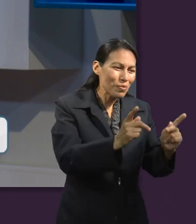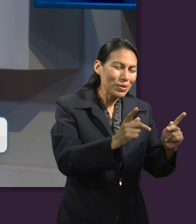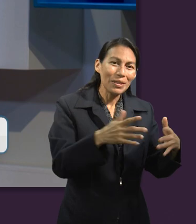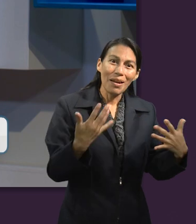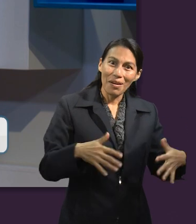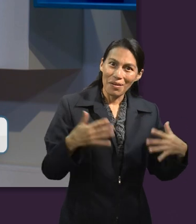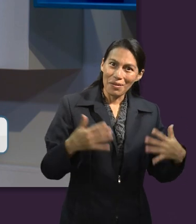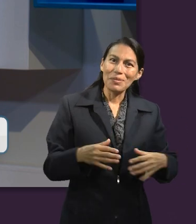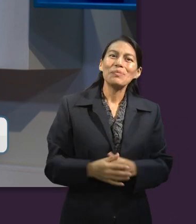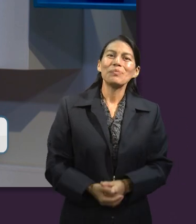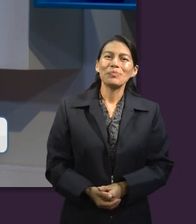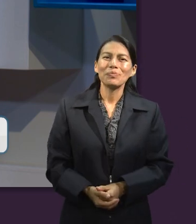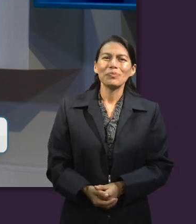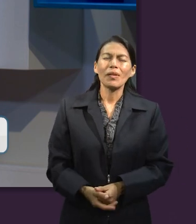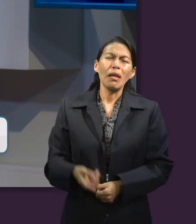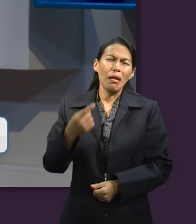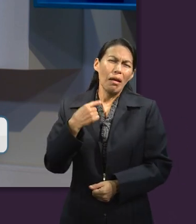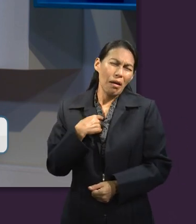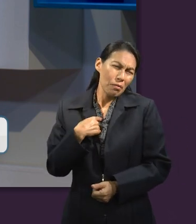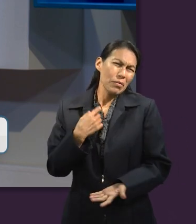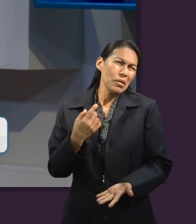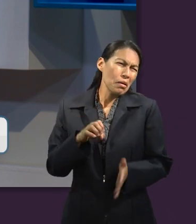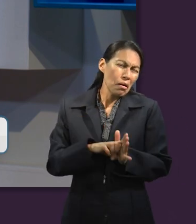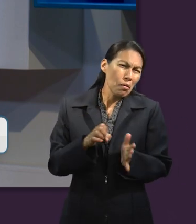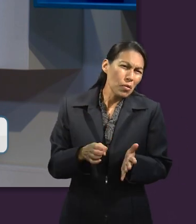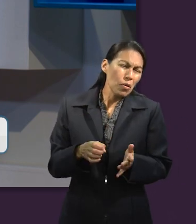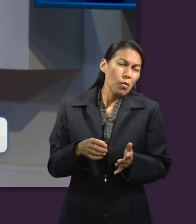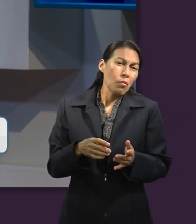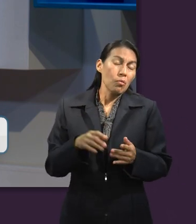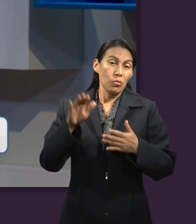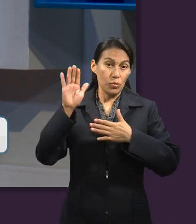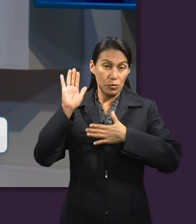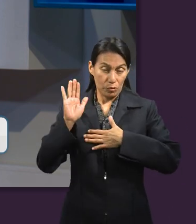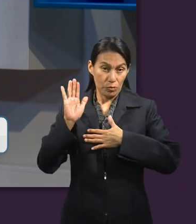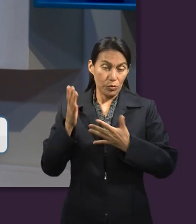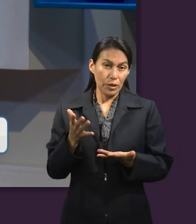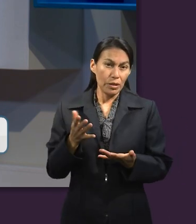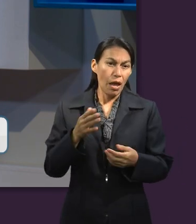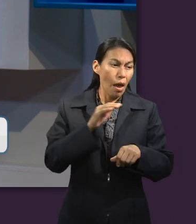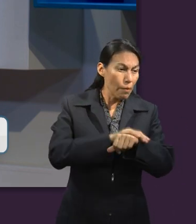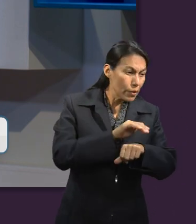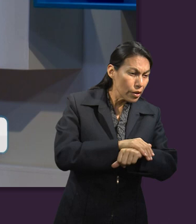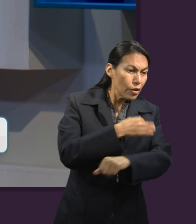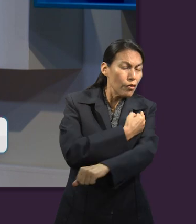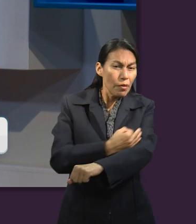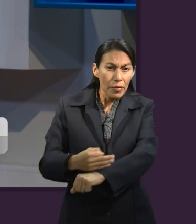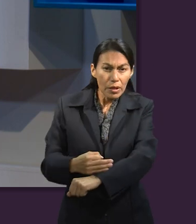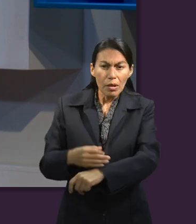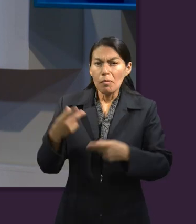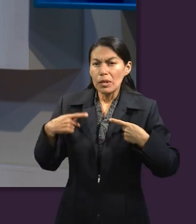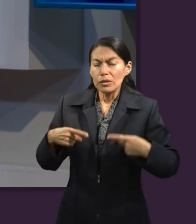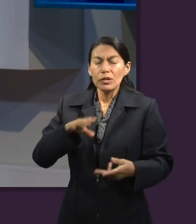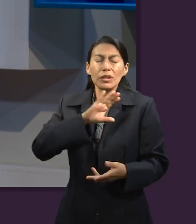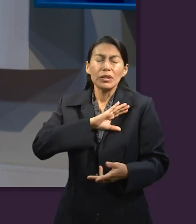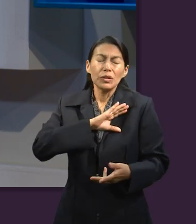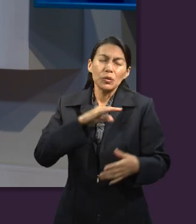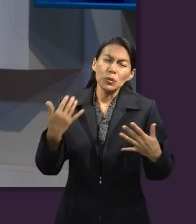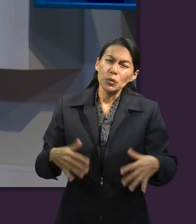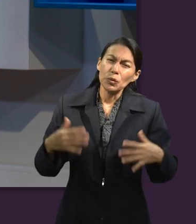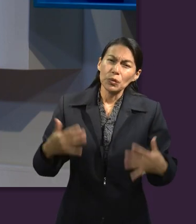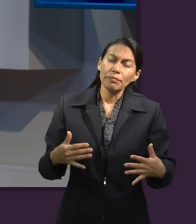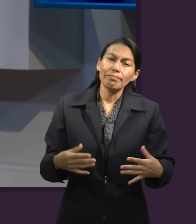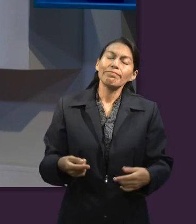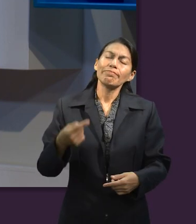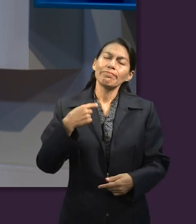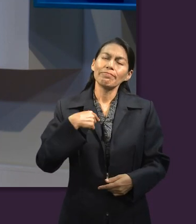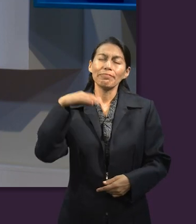hizo a este personaje pues para mí una promesa cuando se lo hago a un amigo a un familiar a una persona a quien